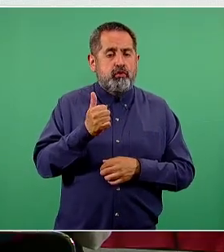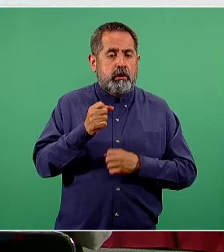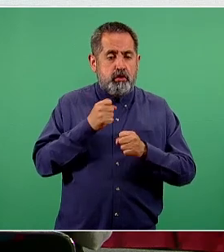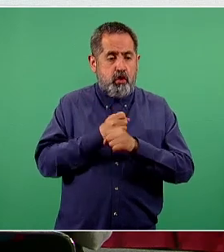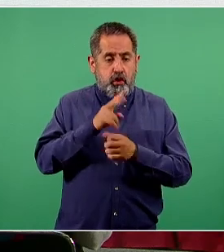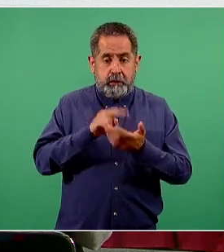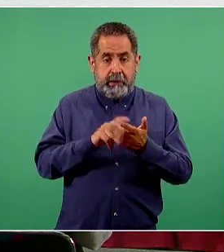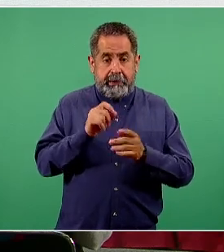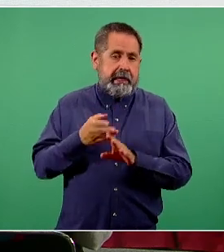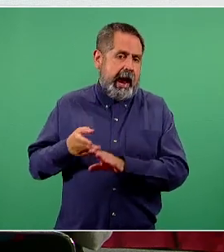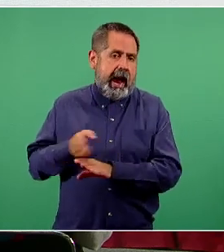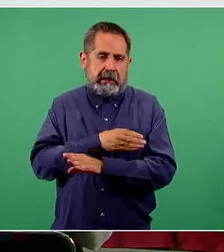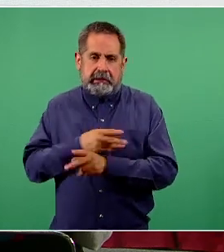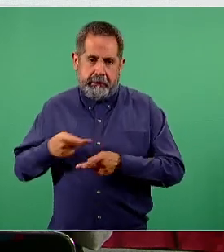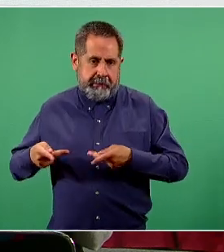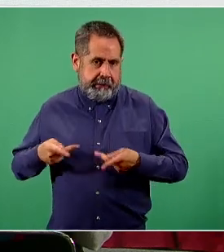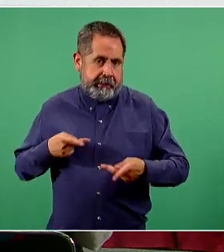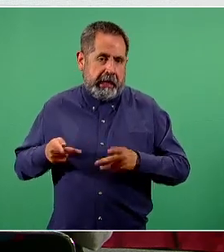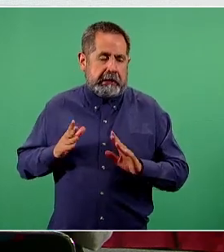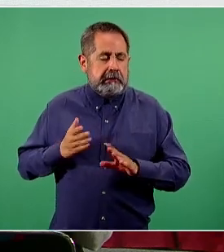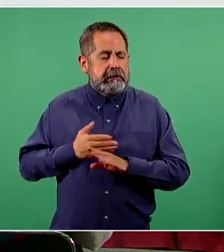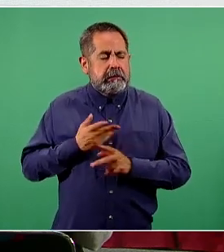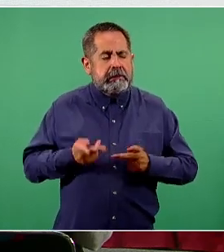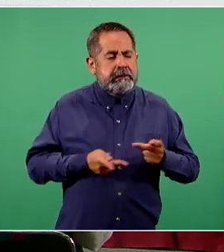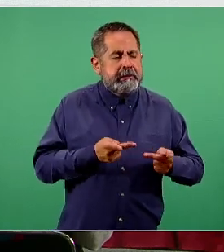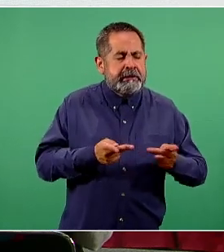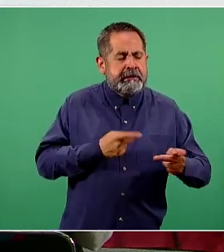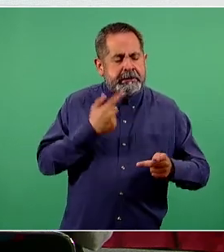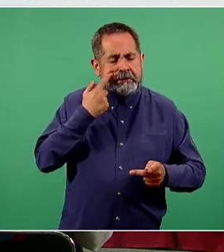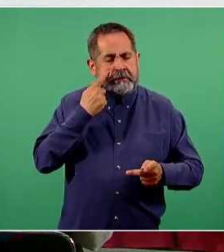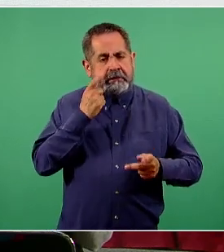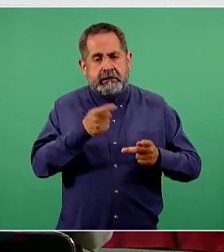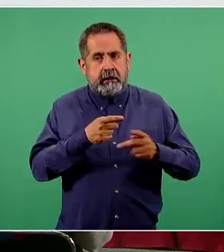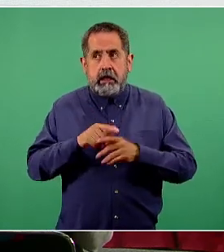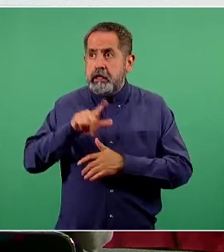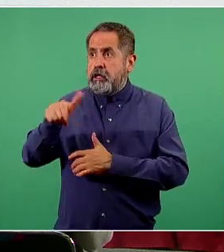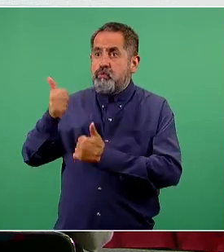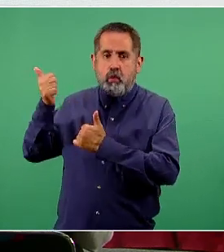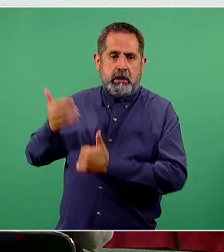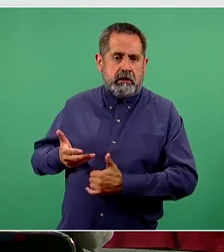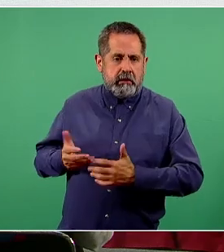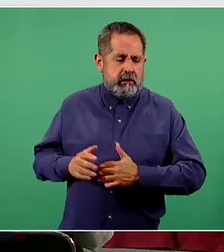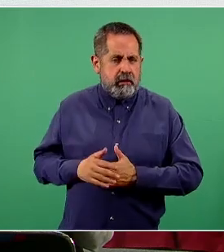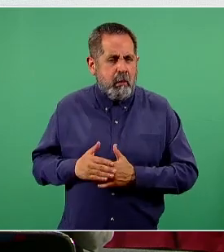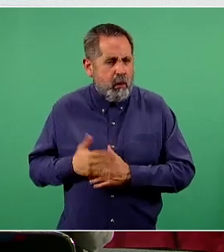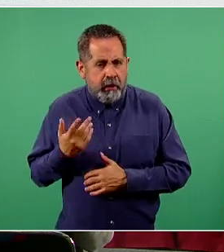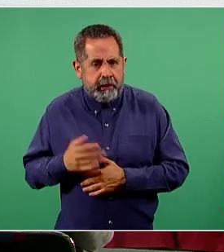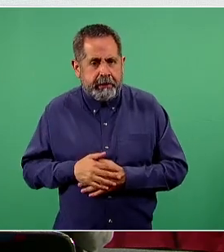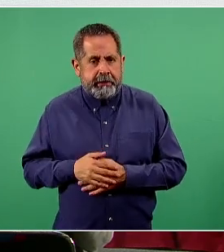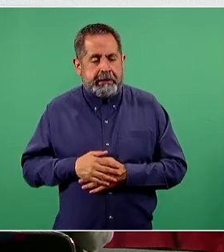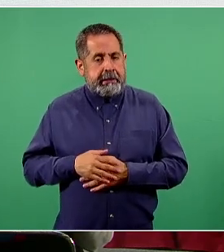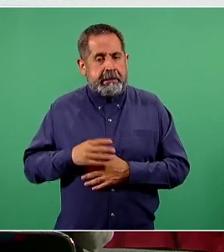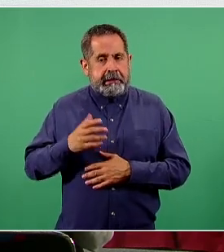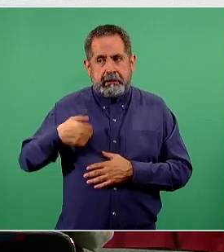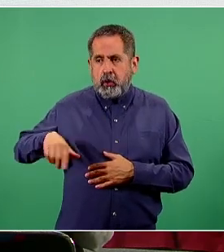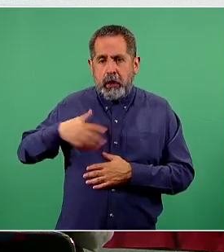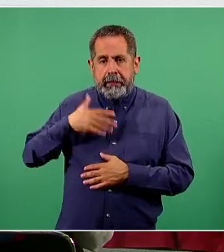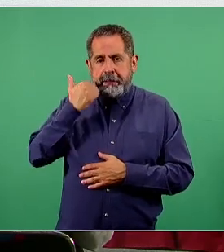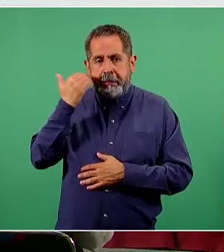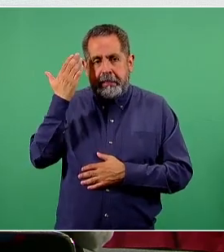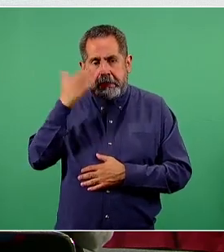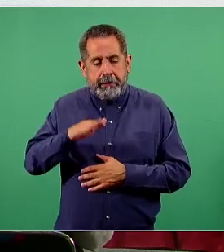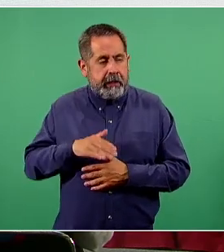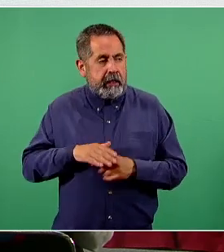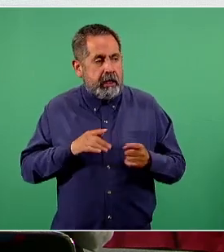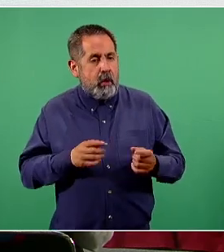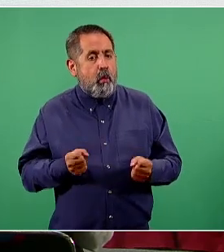en antelación al inicio de la vacunación, en antelación a la llegada de las vacunas. ¿Por qué? Porque interesaba saber qué